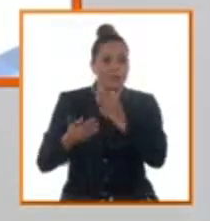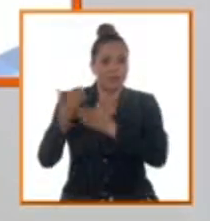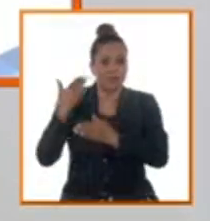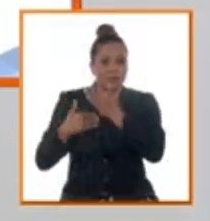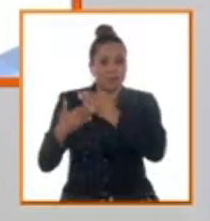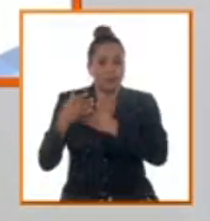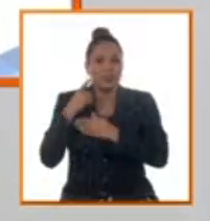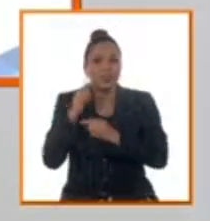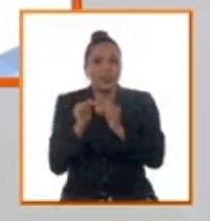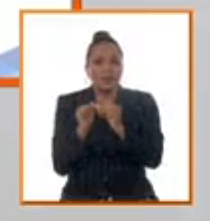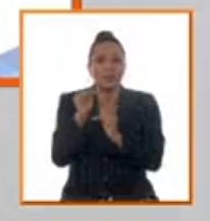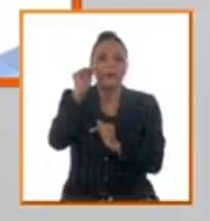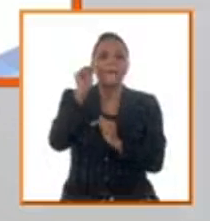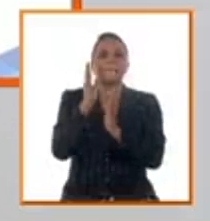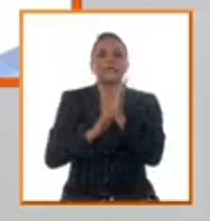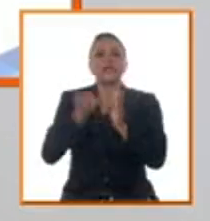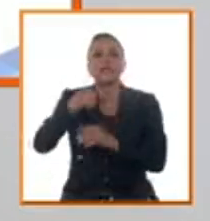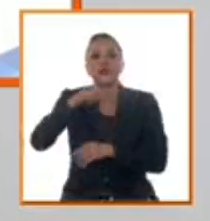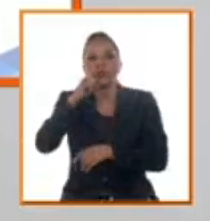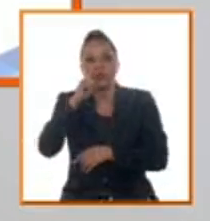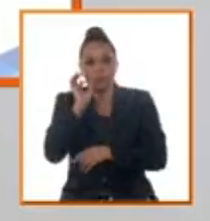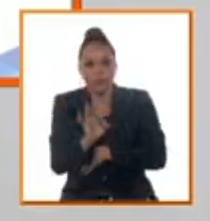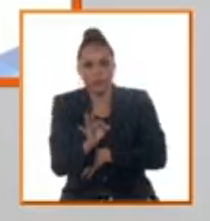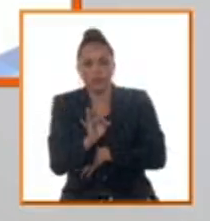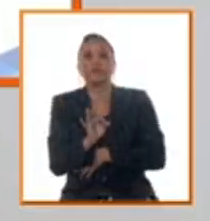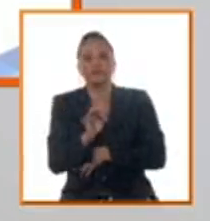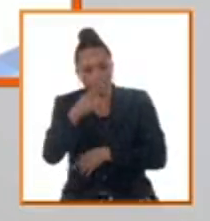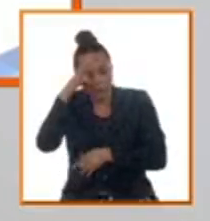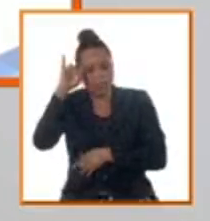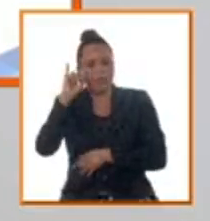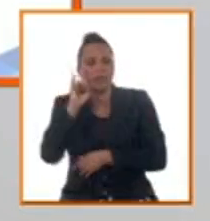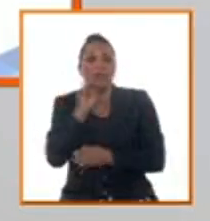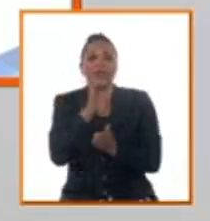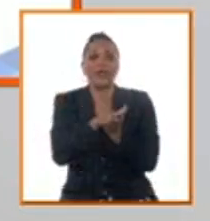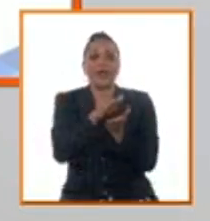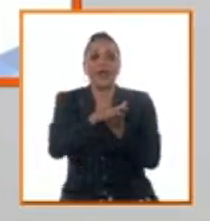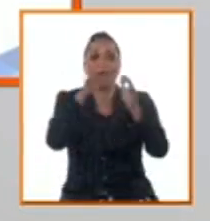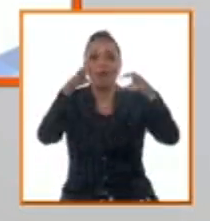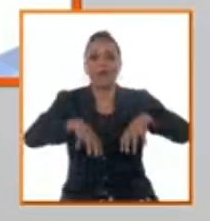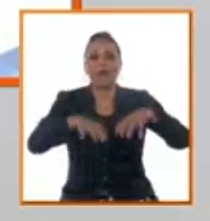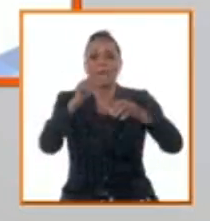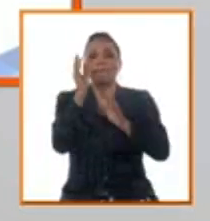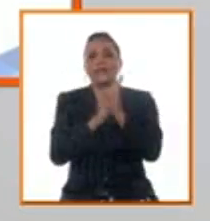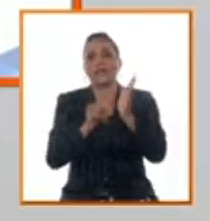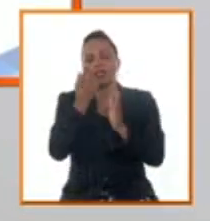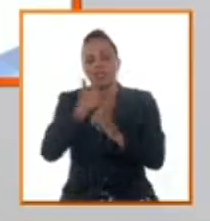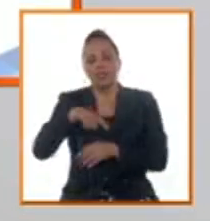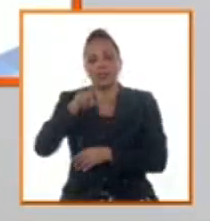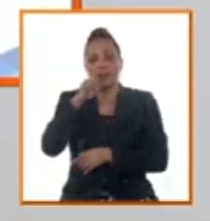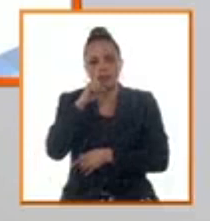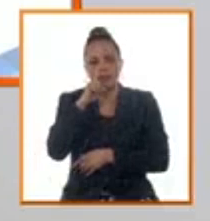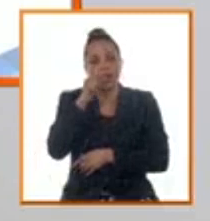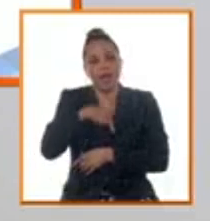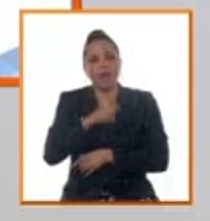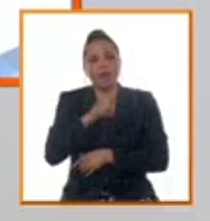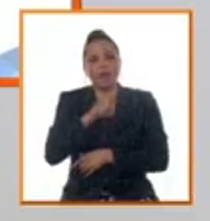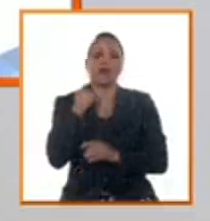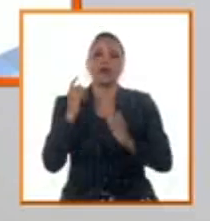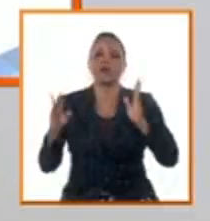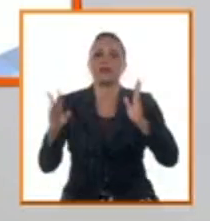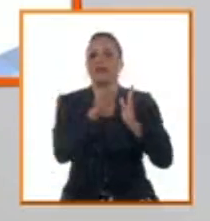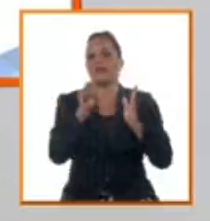están medidos el mes de junio. Sí, es el acumulado completo de todo el mes de junio. Y en el caso de 2023, por supuesto, es